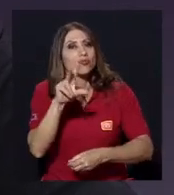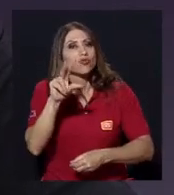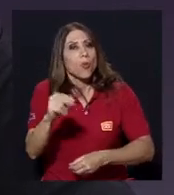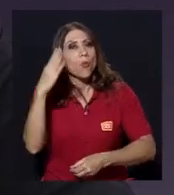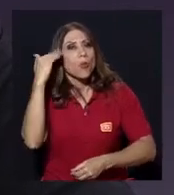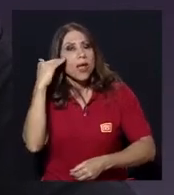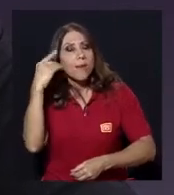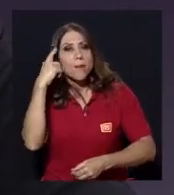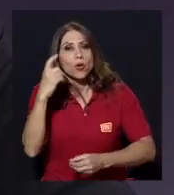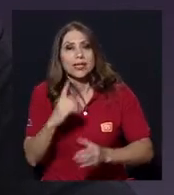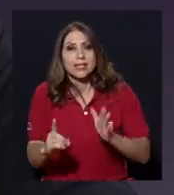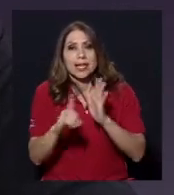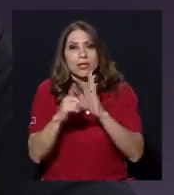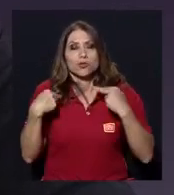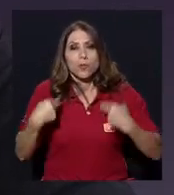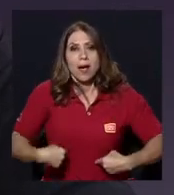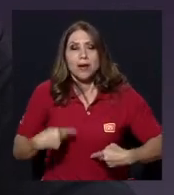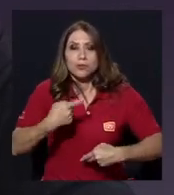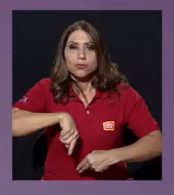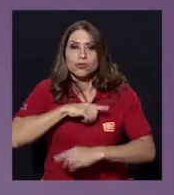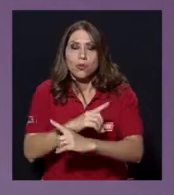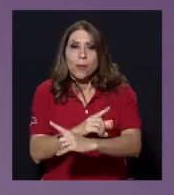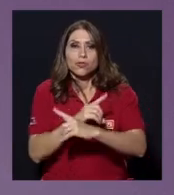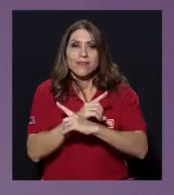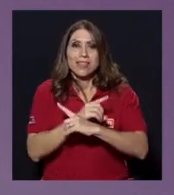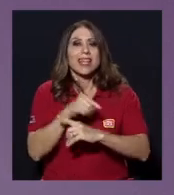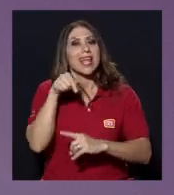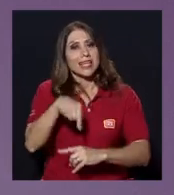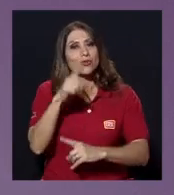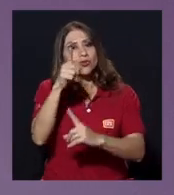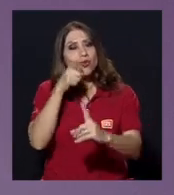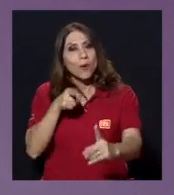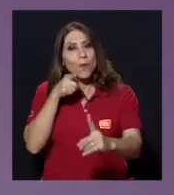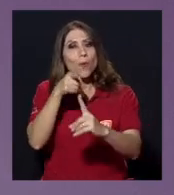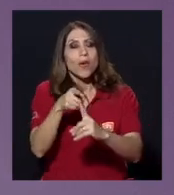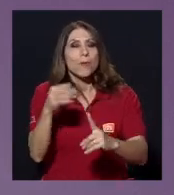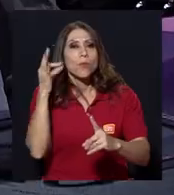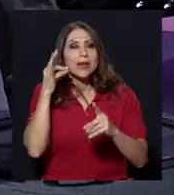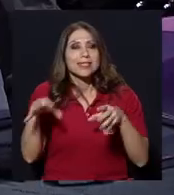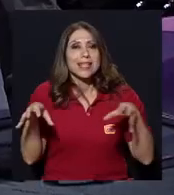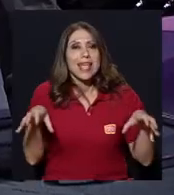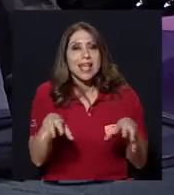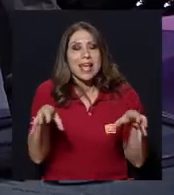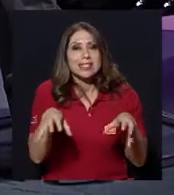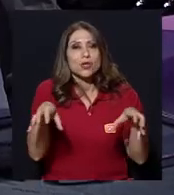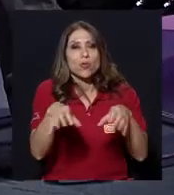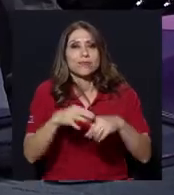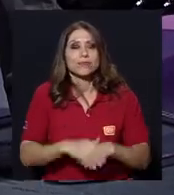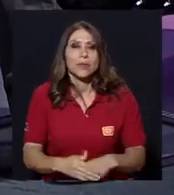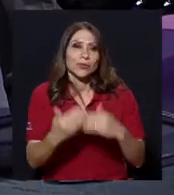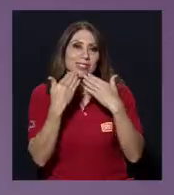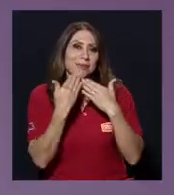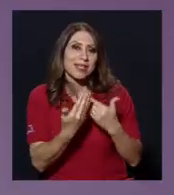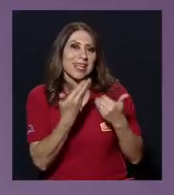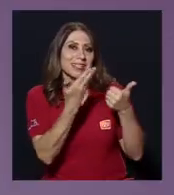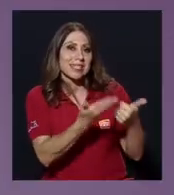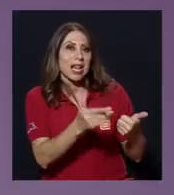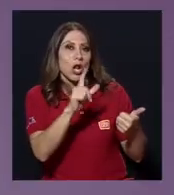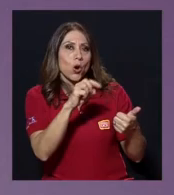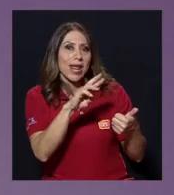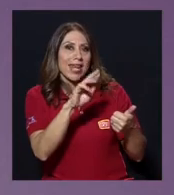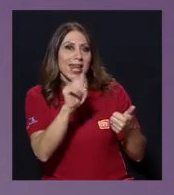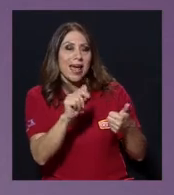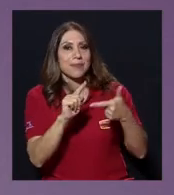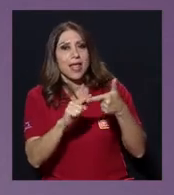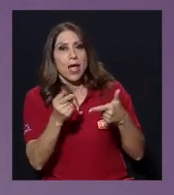que tiene precisamente ahora Mujeres en Acción. Muchísimas gracias, Lorena, muchísimas gracias, Montserrat, muchas gracias a usted que nos ha acompañado